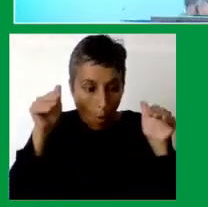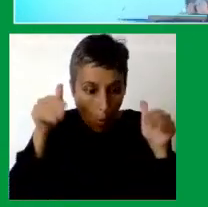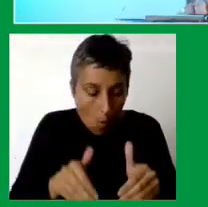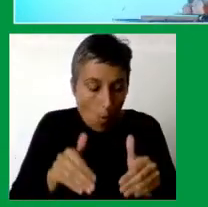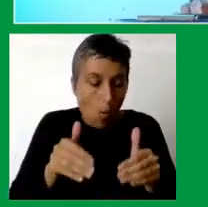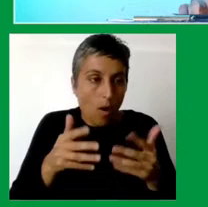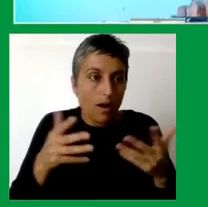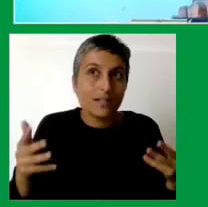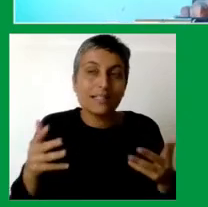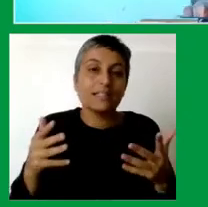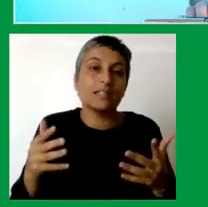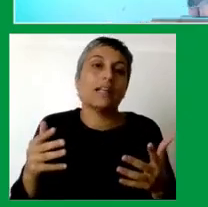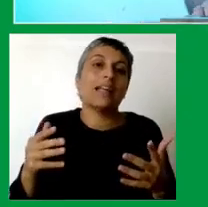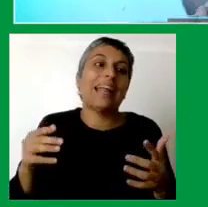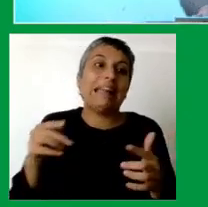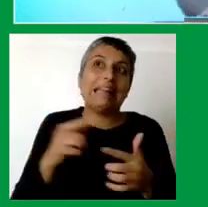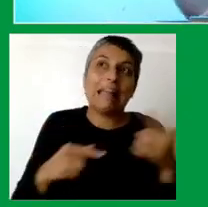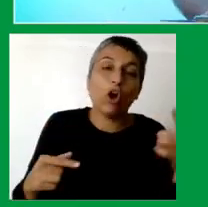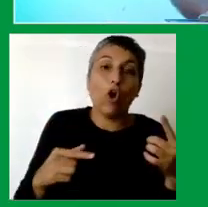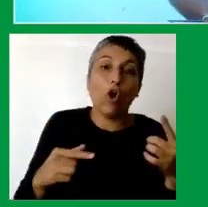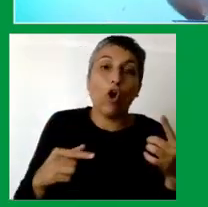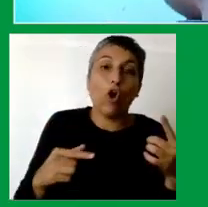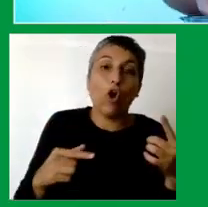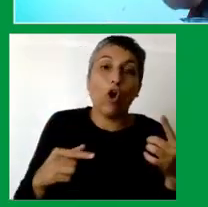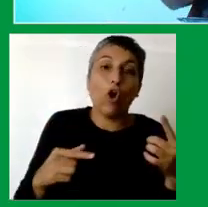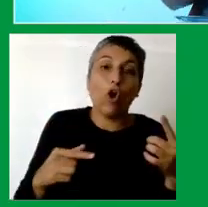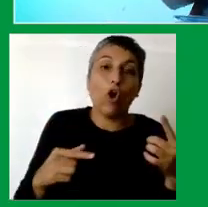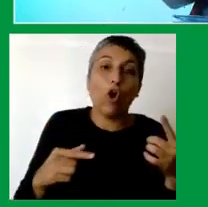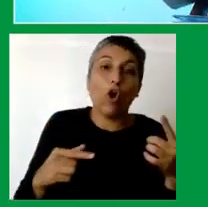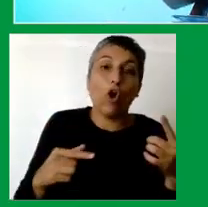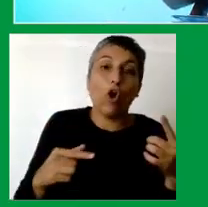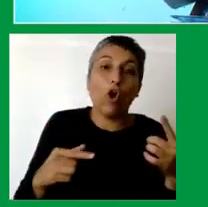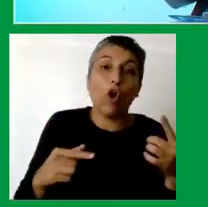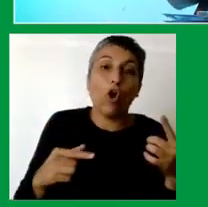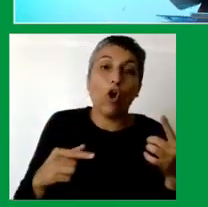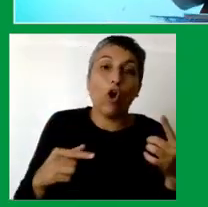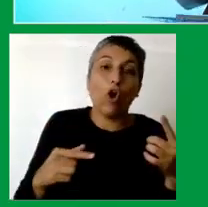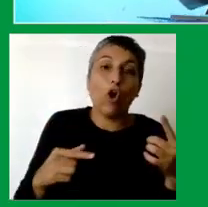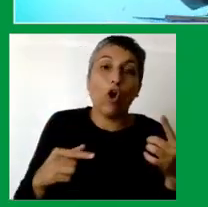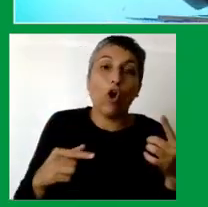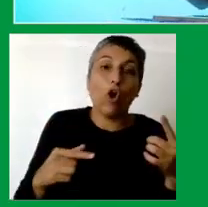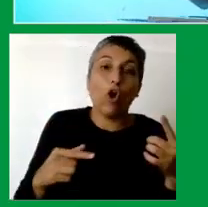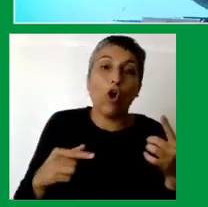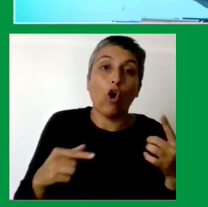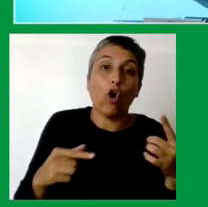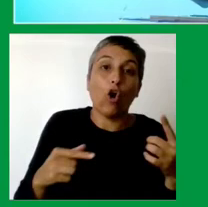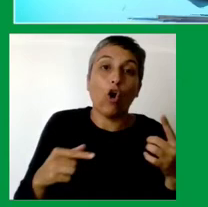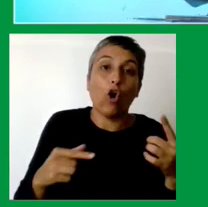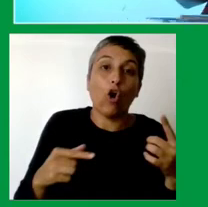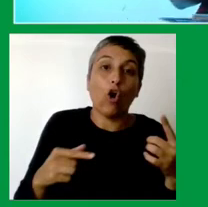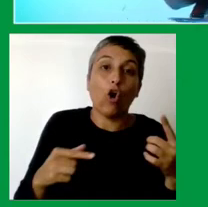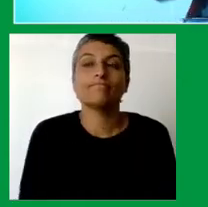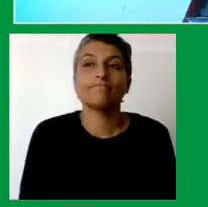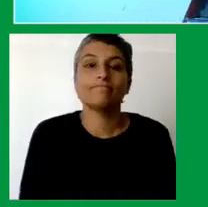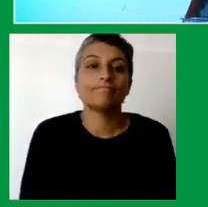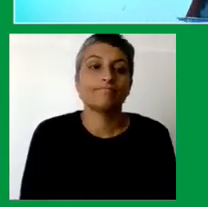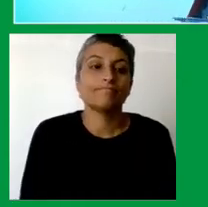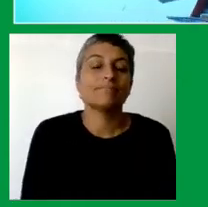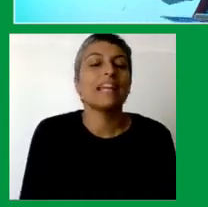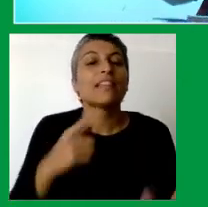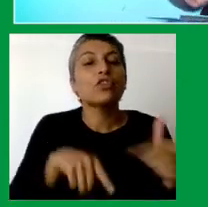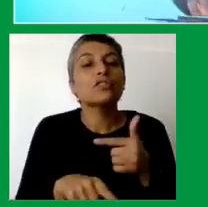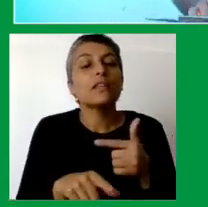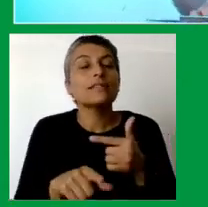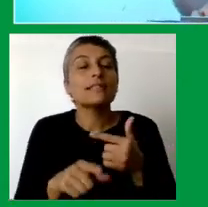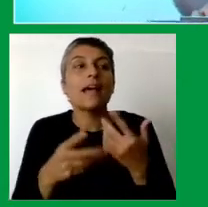también tensiones, ¿no? Ahora, ¿cómo llegar al estudiante, ¿no? A las niñas, niños